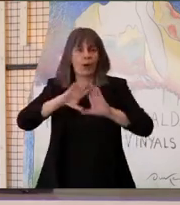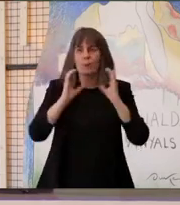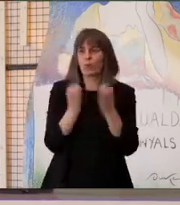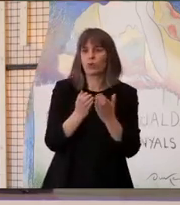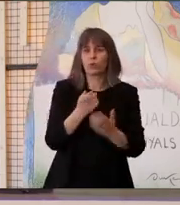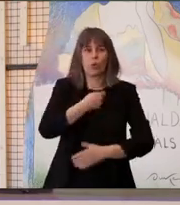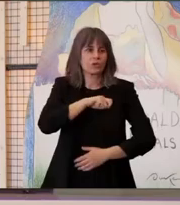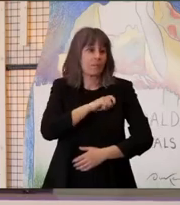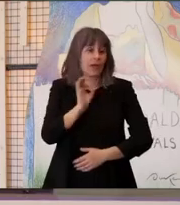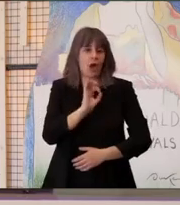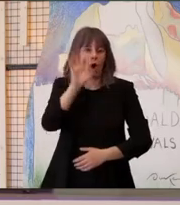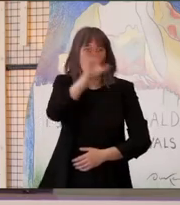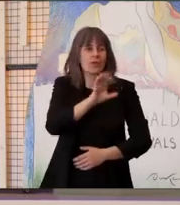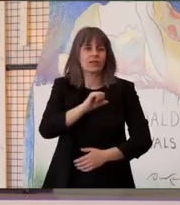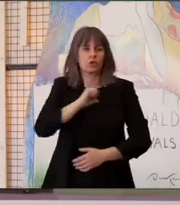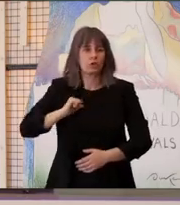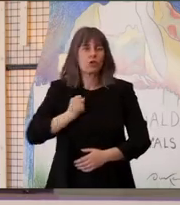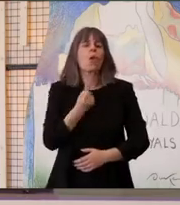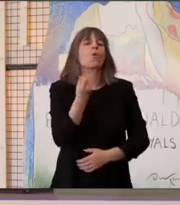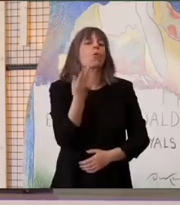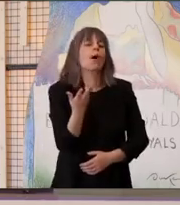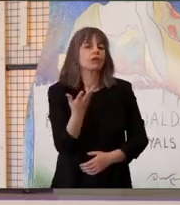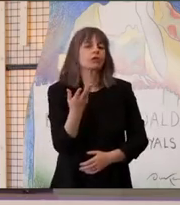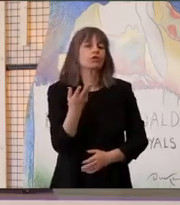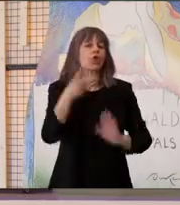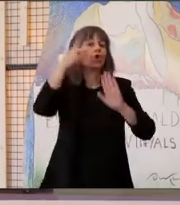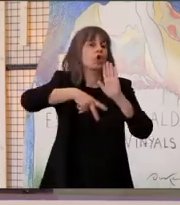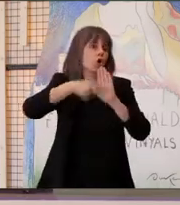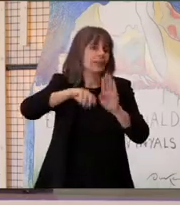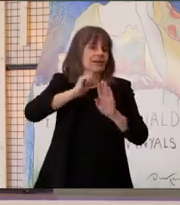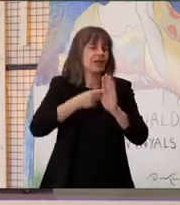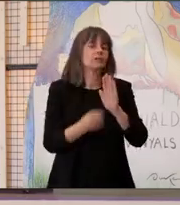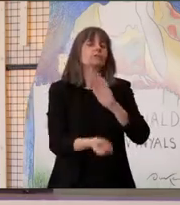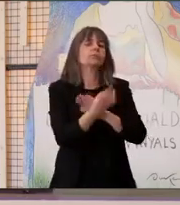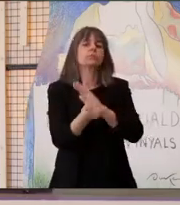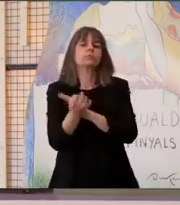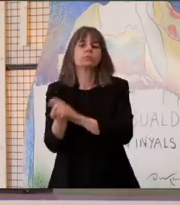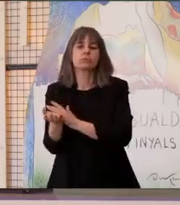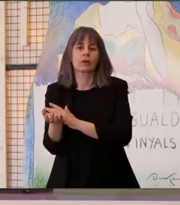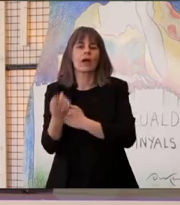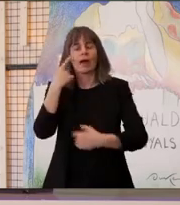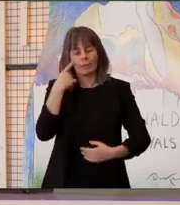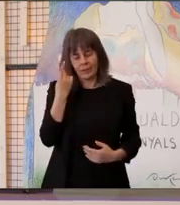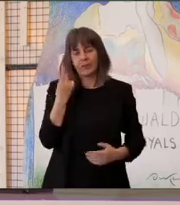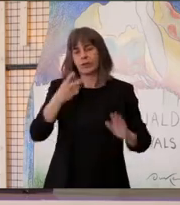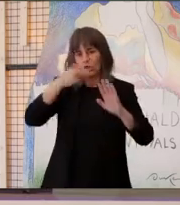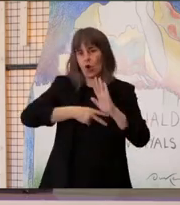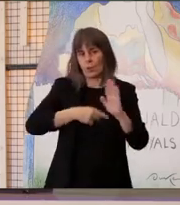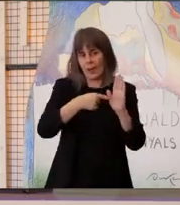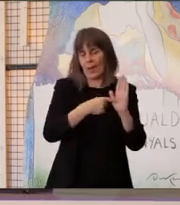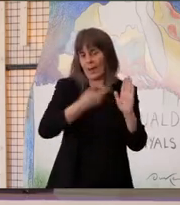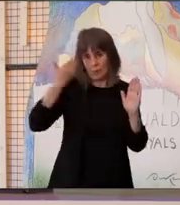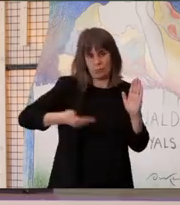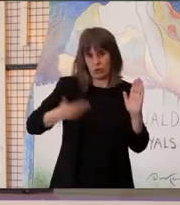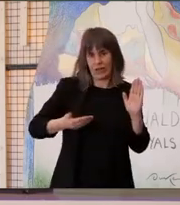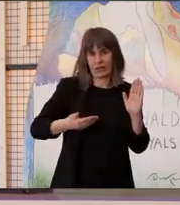comunidades autónomas han aprobado normas que es verdad son fundamentales las normas no llevan directamente a la igualdad pero